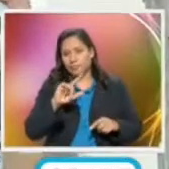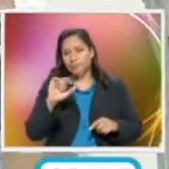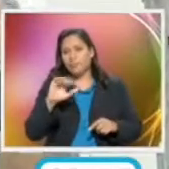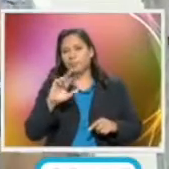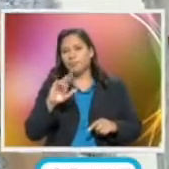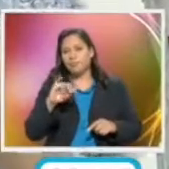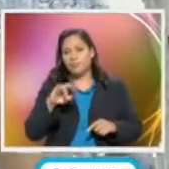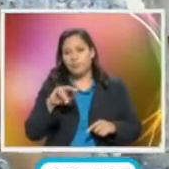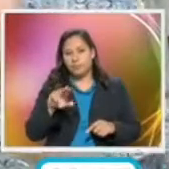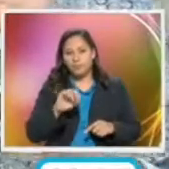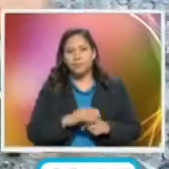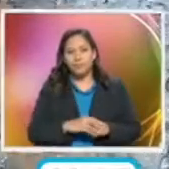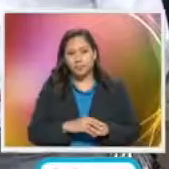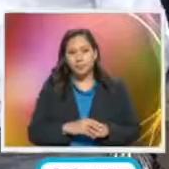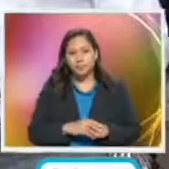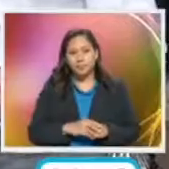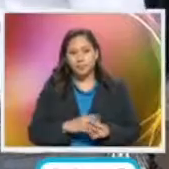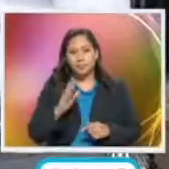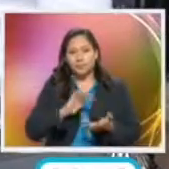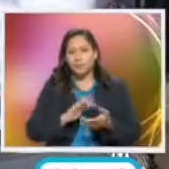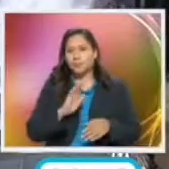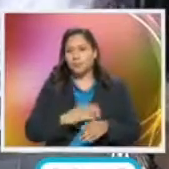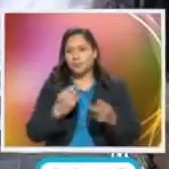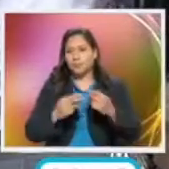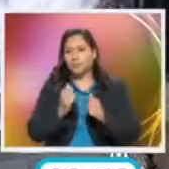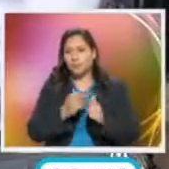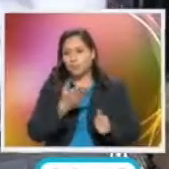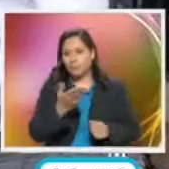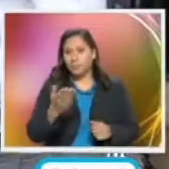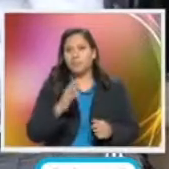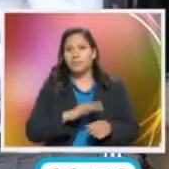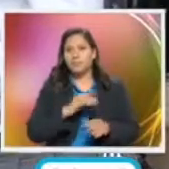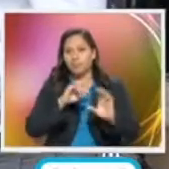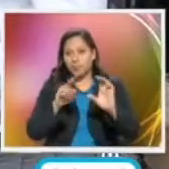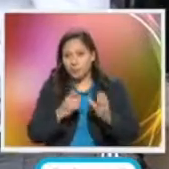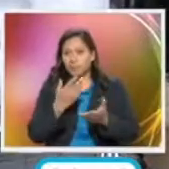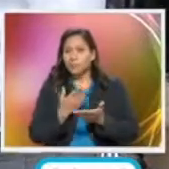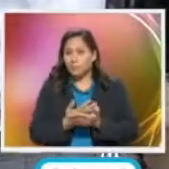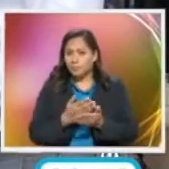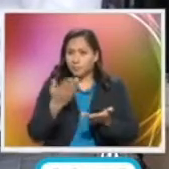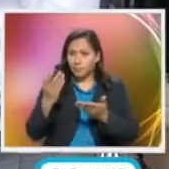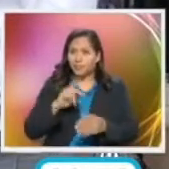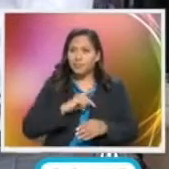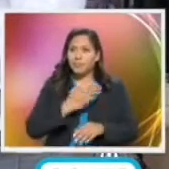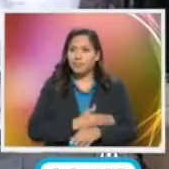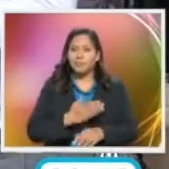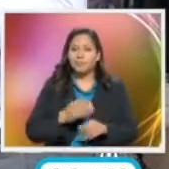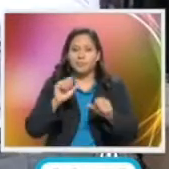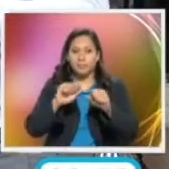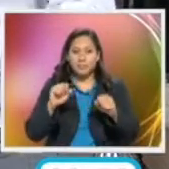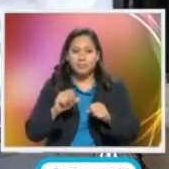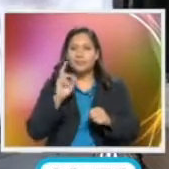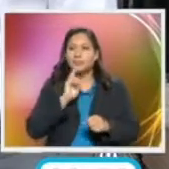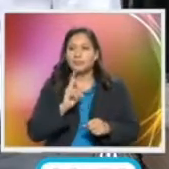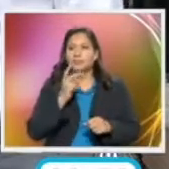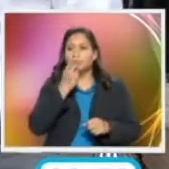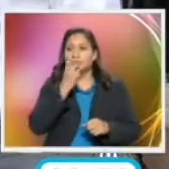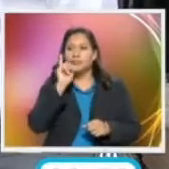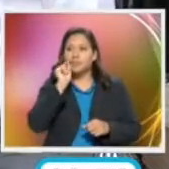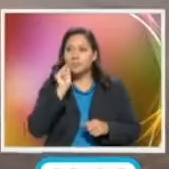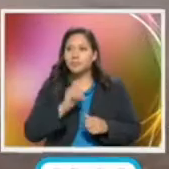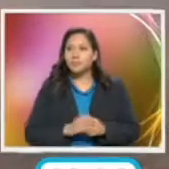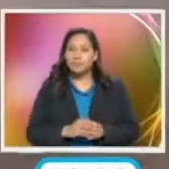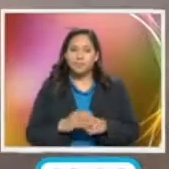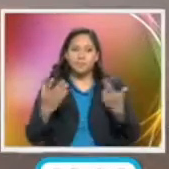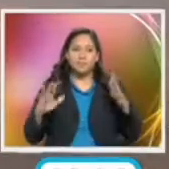con N. También con N. Pues muchísimas gracias por haber estado aquí Gracias en a su casa, en ustedes. sus ciudades. Muchas Y si gracias. les parece, pues vamos con los compañeros que están en la sala y nos van a decir qué tenemos el día de mañana.